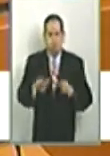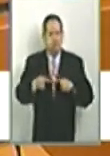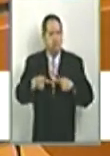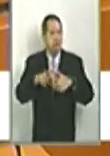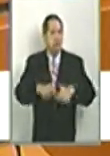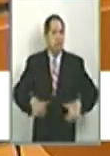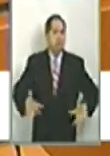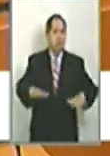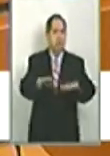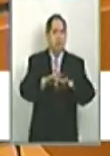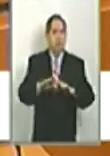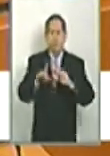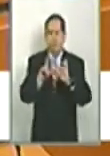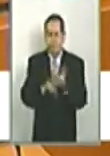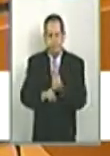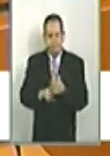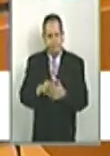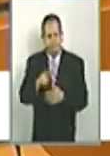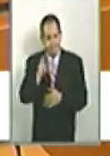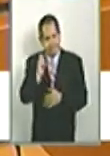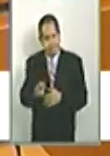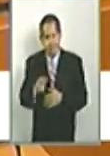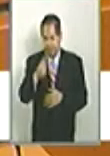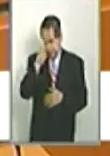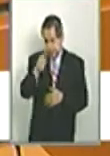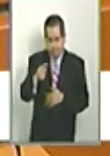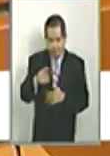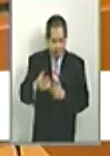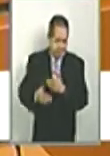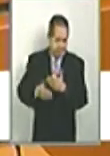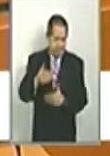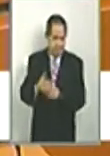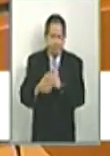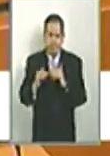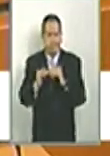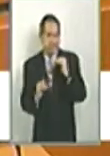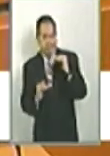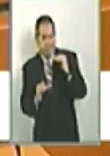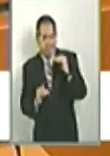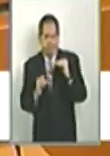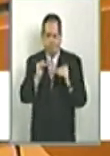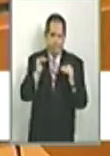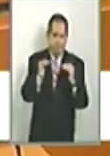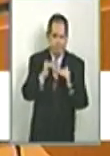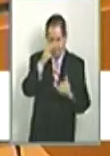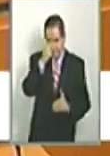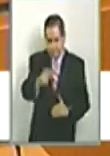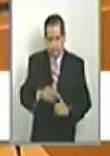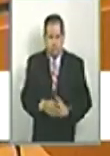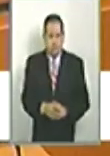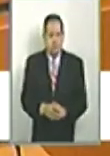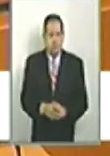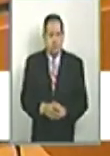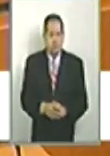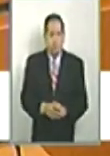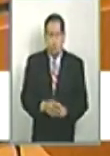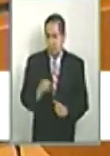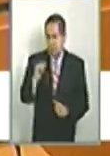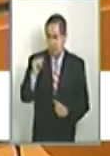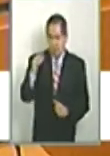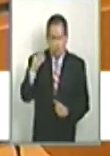sociedad y de ir abatiendo la enorme brecha de desigualdad que seguimos teniendo en México. En los